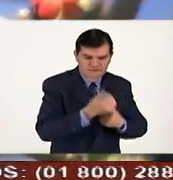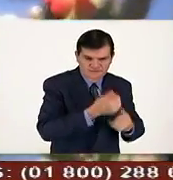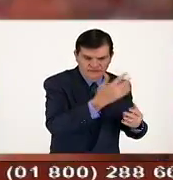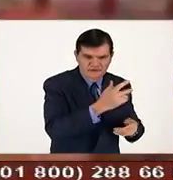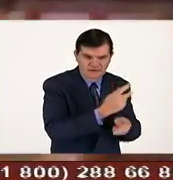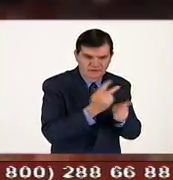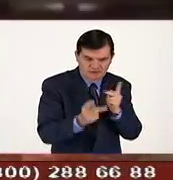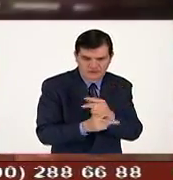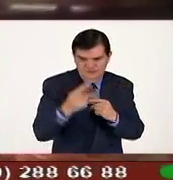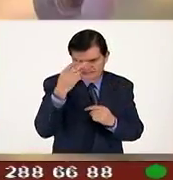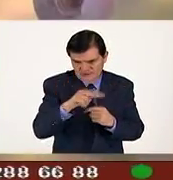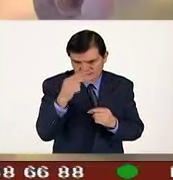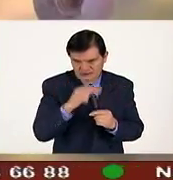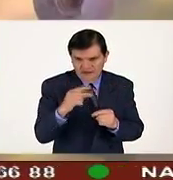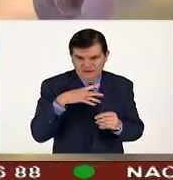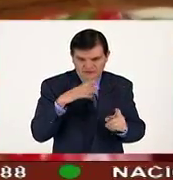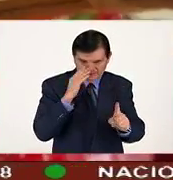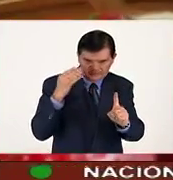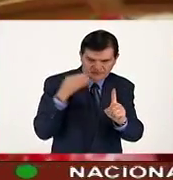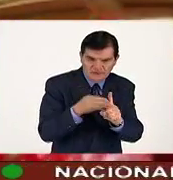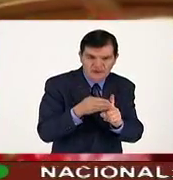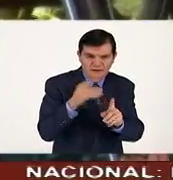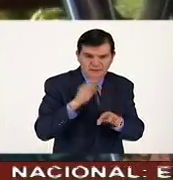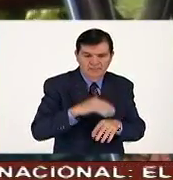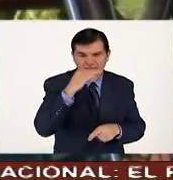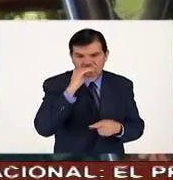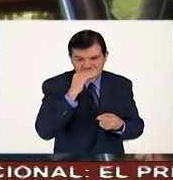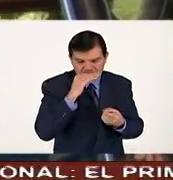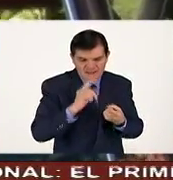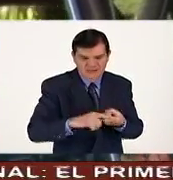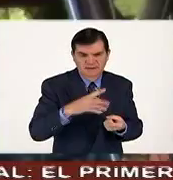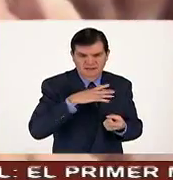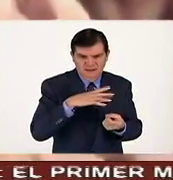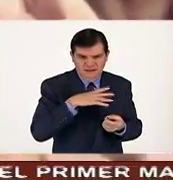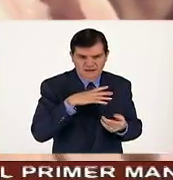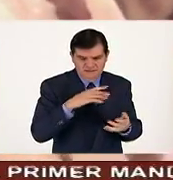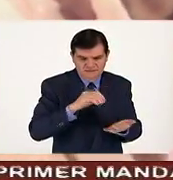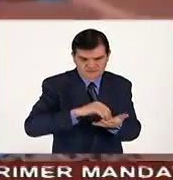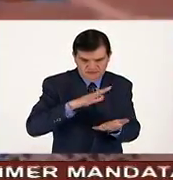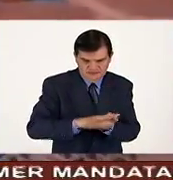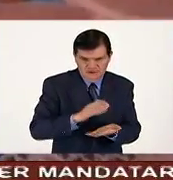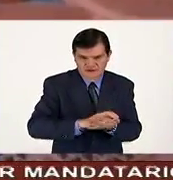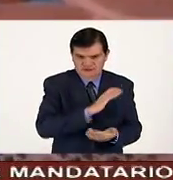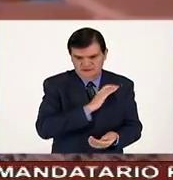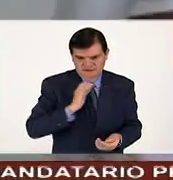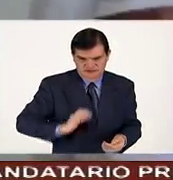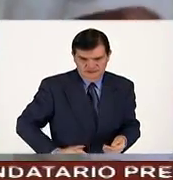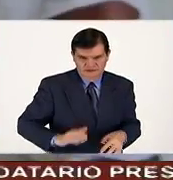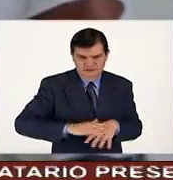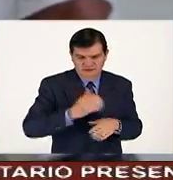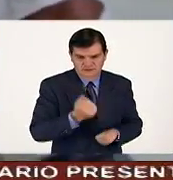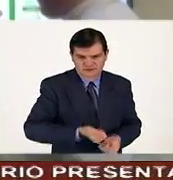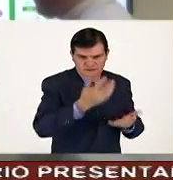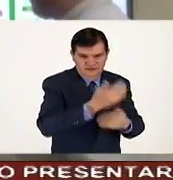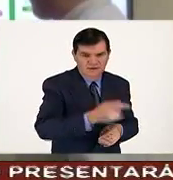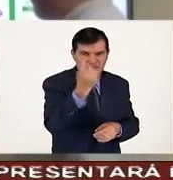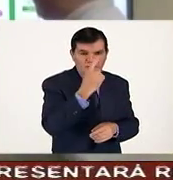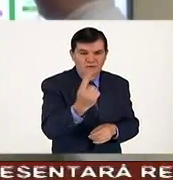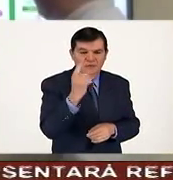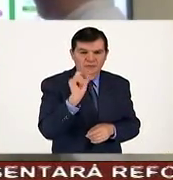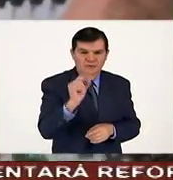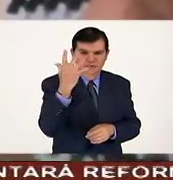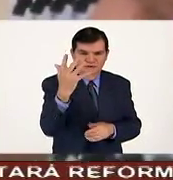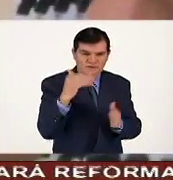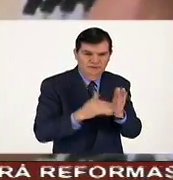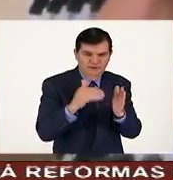los productores mexicanos, particularmente de maíz, con quien ya tenemos pactado con China la exportación de 1.5